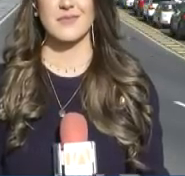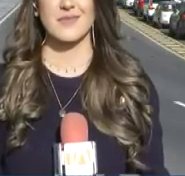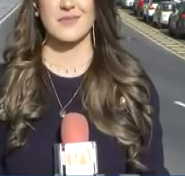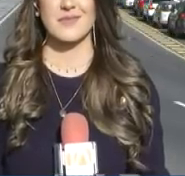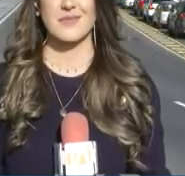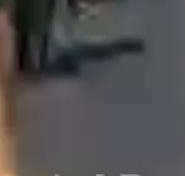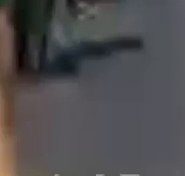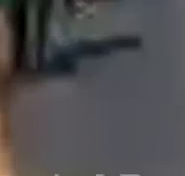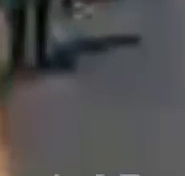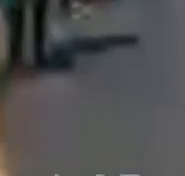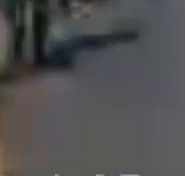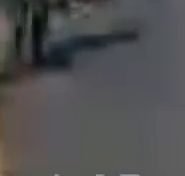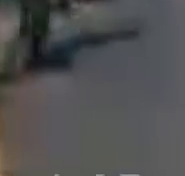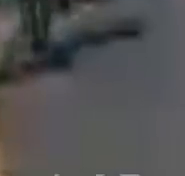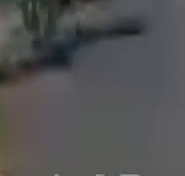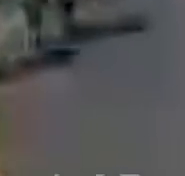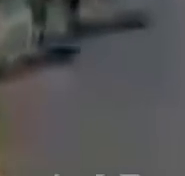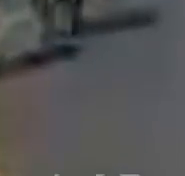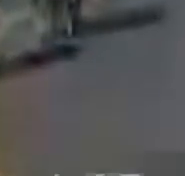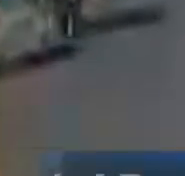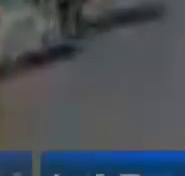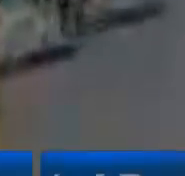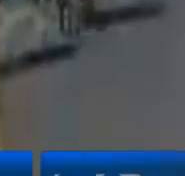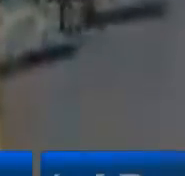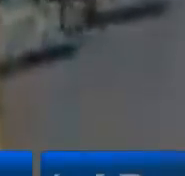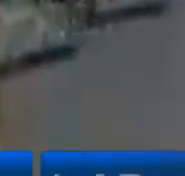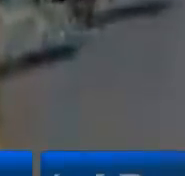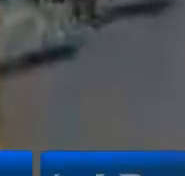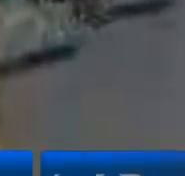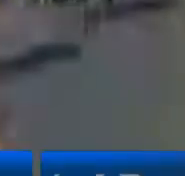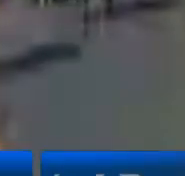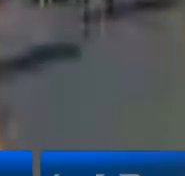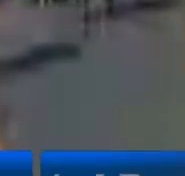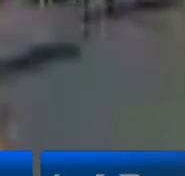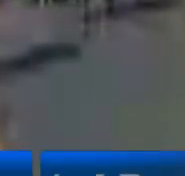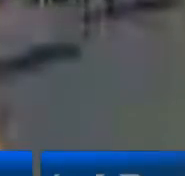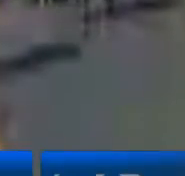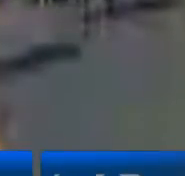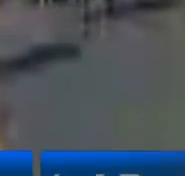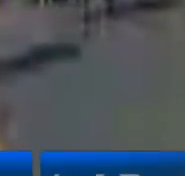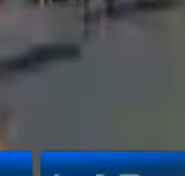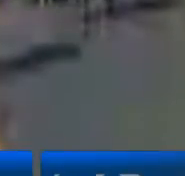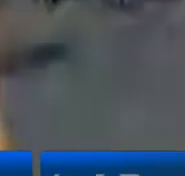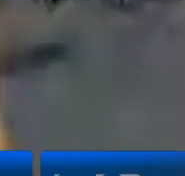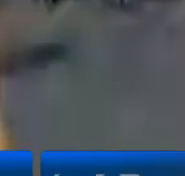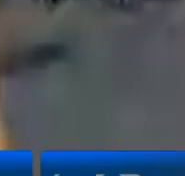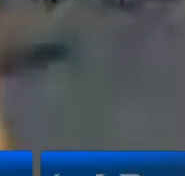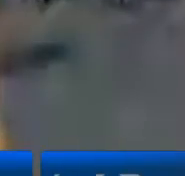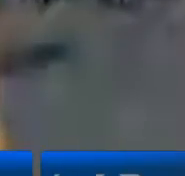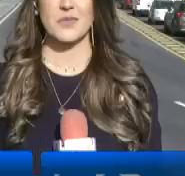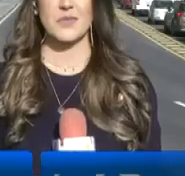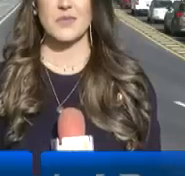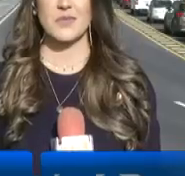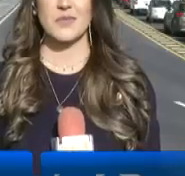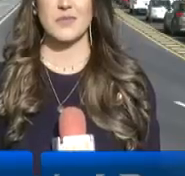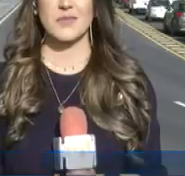Andreisa, Andy, amigos televidentes, muy buenos días. Nosotros nos encontramos en el sector del Redondel del Ciclista. Esto es en el norte de la